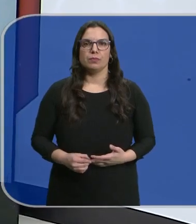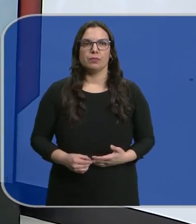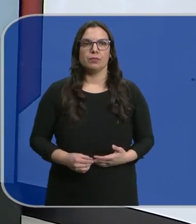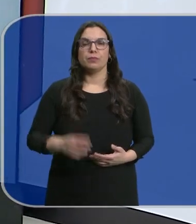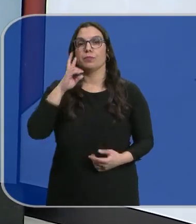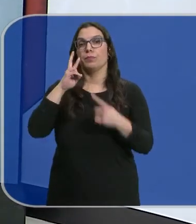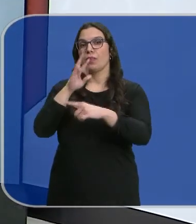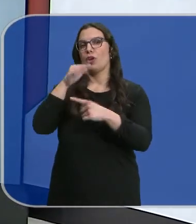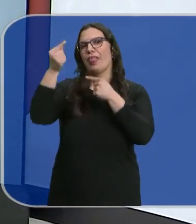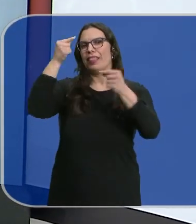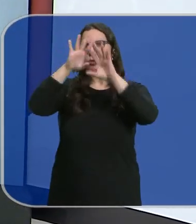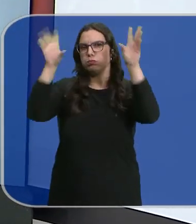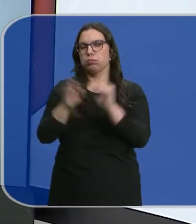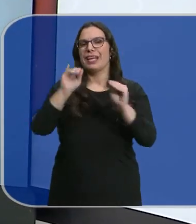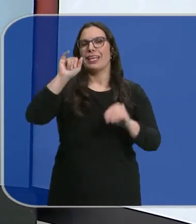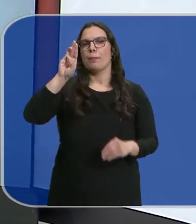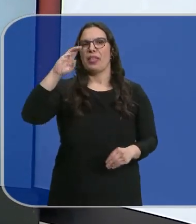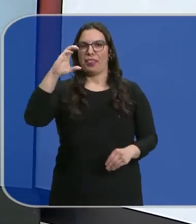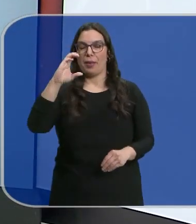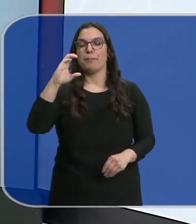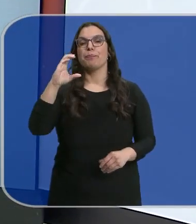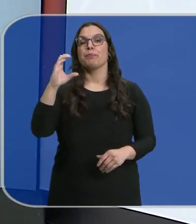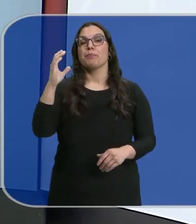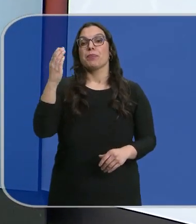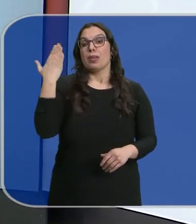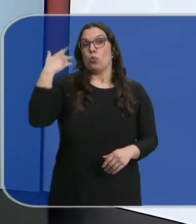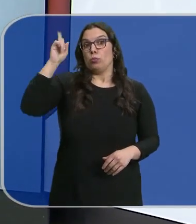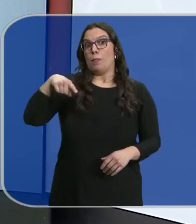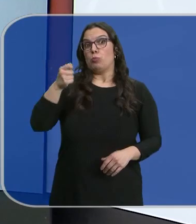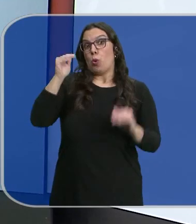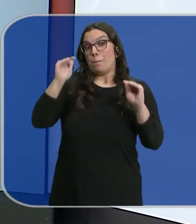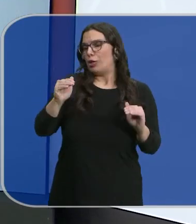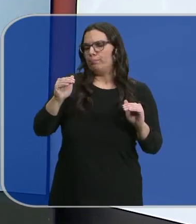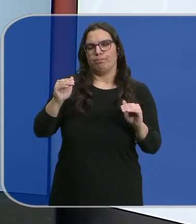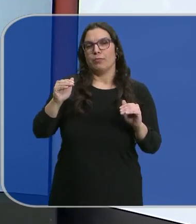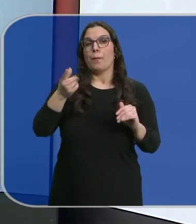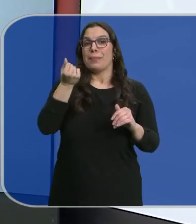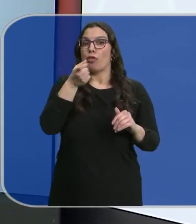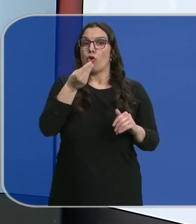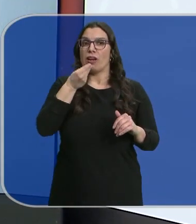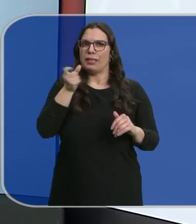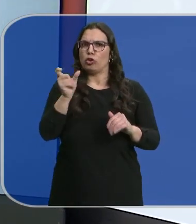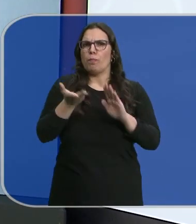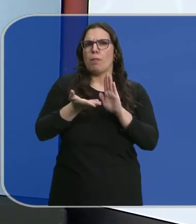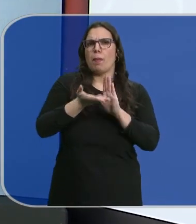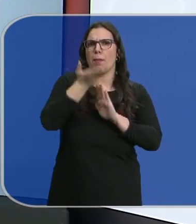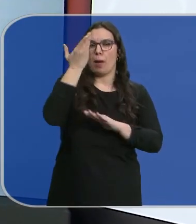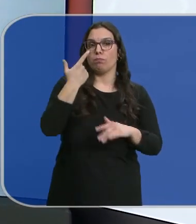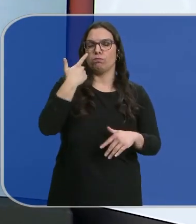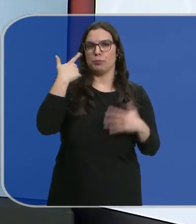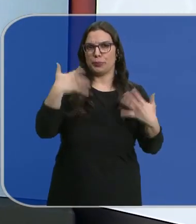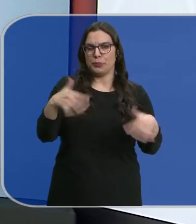Estos que van a ver son los datos globales del IPC. A pesar del pequeño respiro del último mes, los precios de los alimentos siguen al alza y ¿de qué